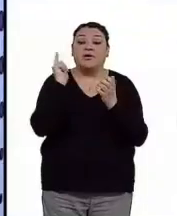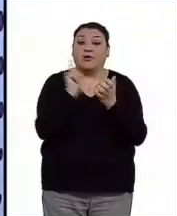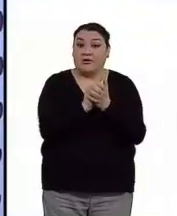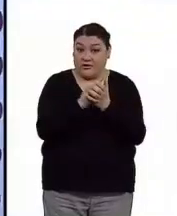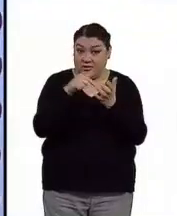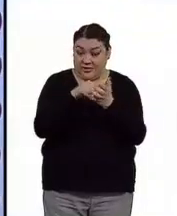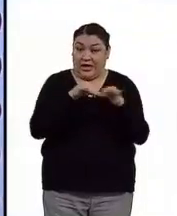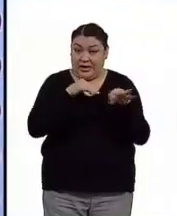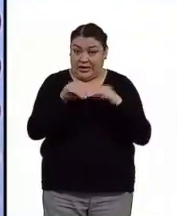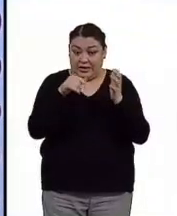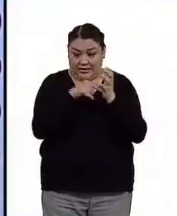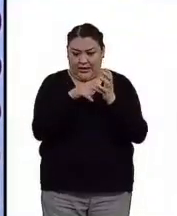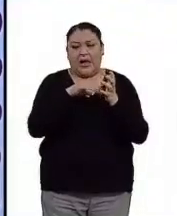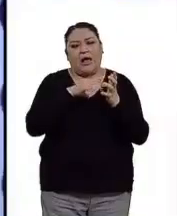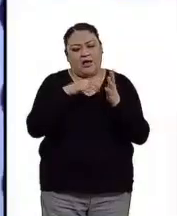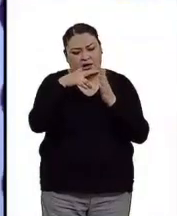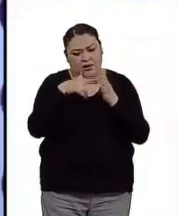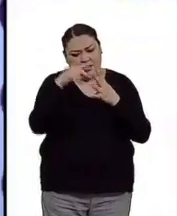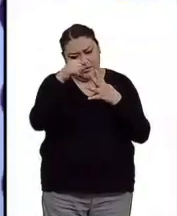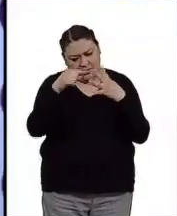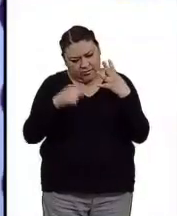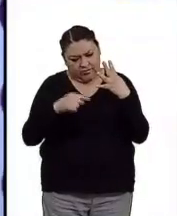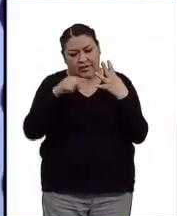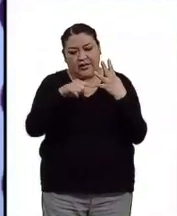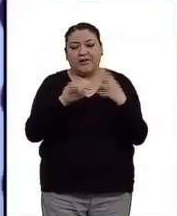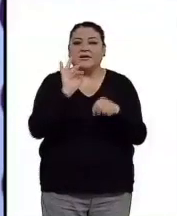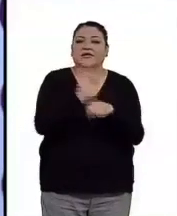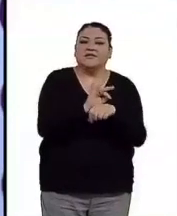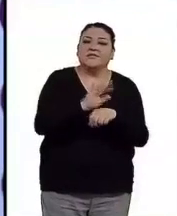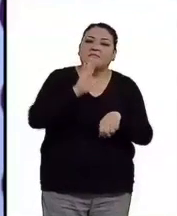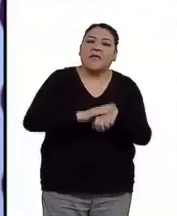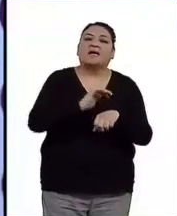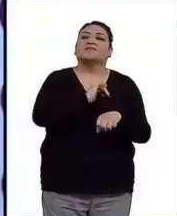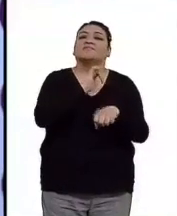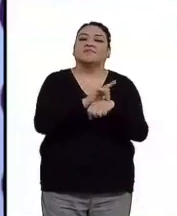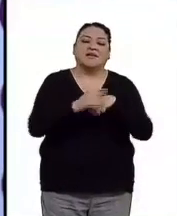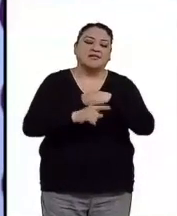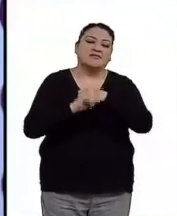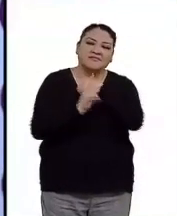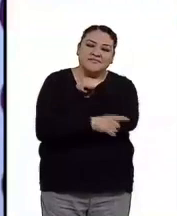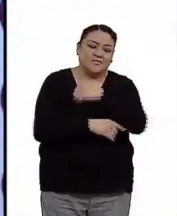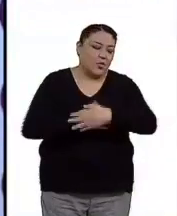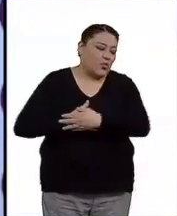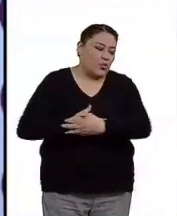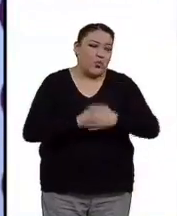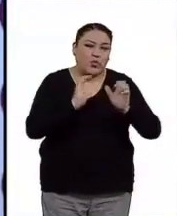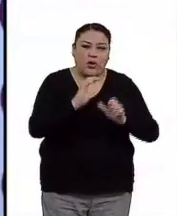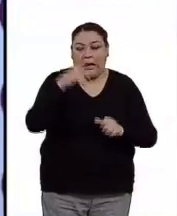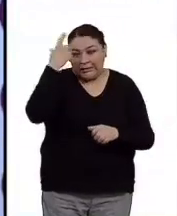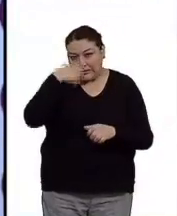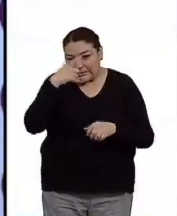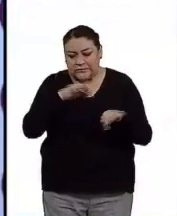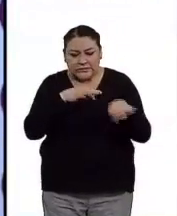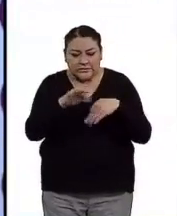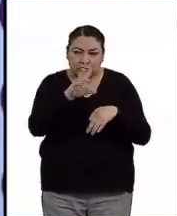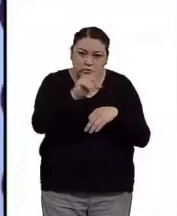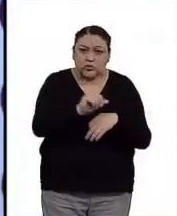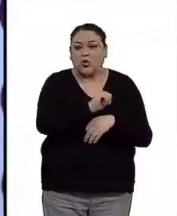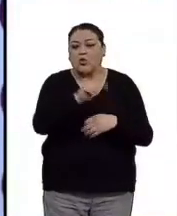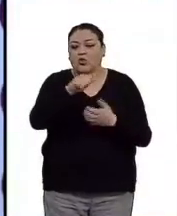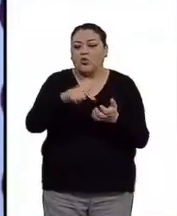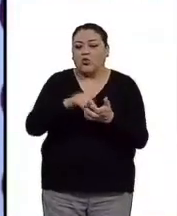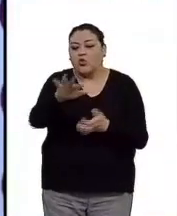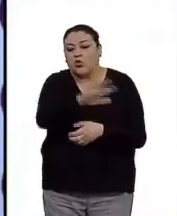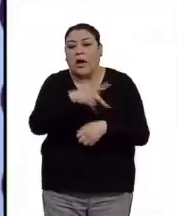prevé prerrogativas efectivamente tendientes a proteger la maternidad, ¿no? Limitar los trabajos nocturnos, los trabajos insalubres